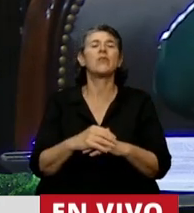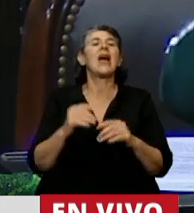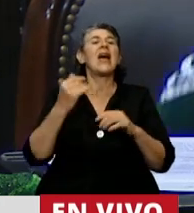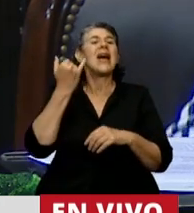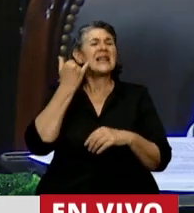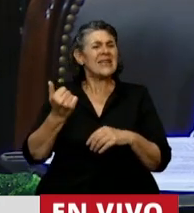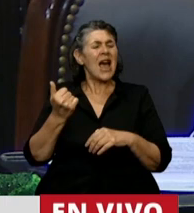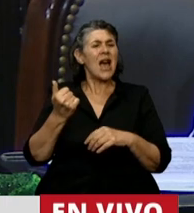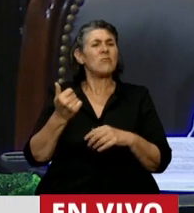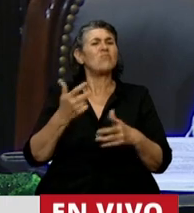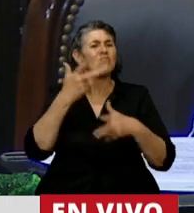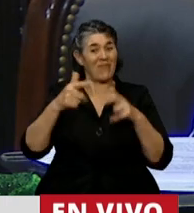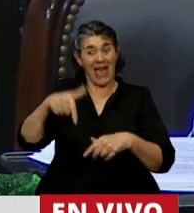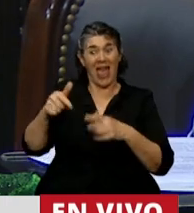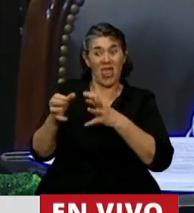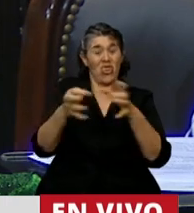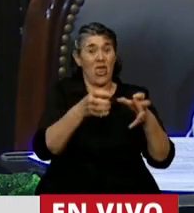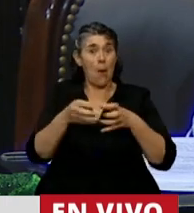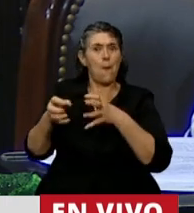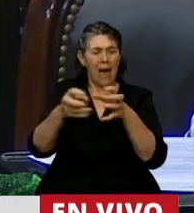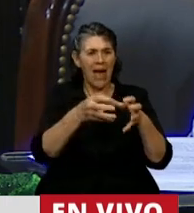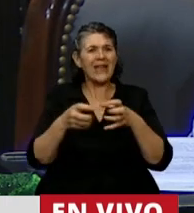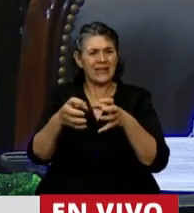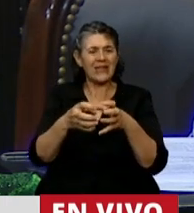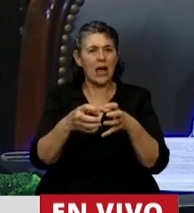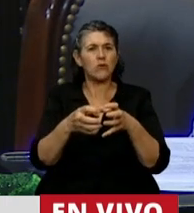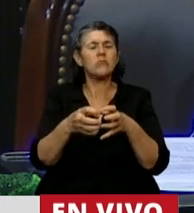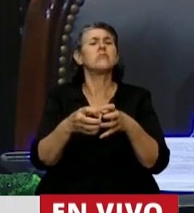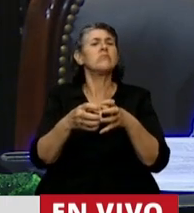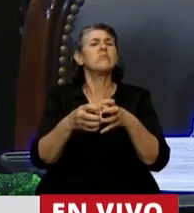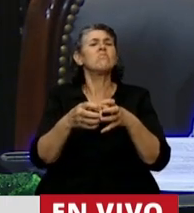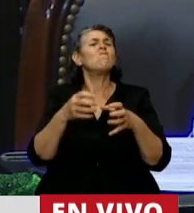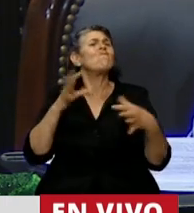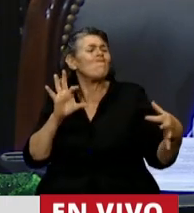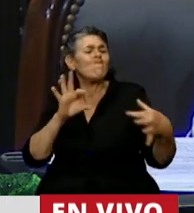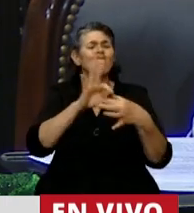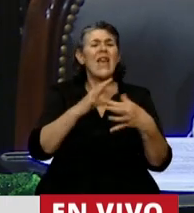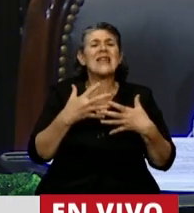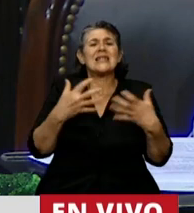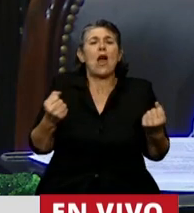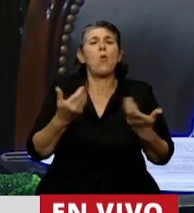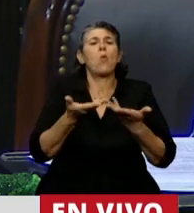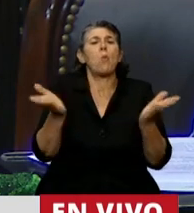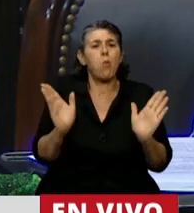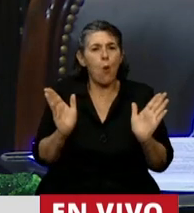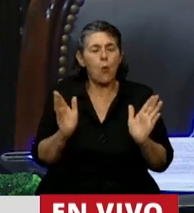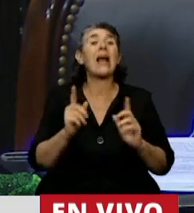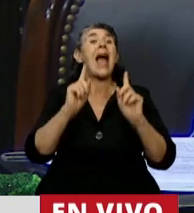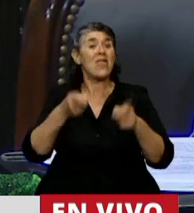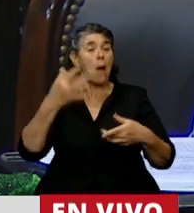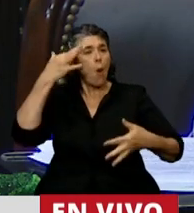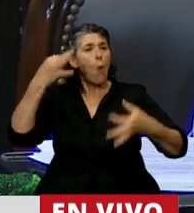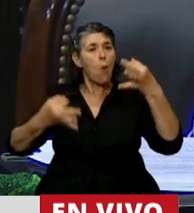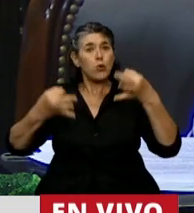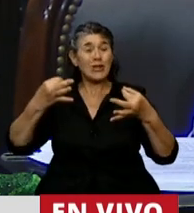planteó durante este debate, además de ser una cuestión de salud pública, además de ser una cuestión de justicia social,